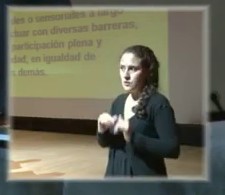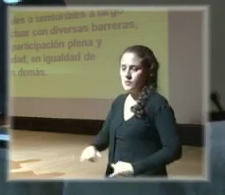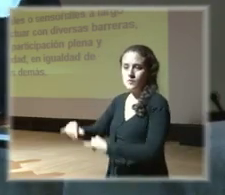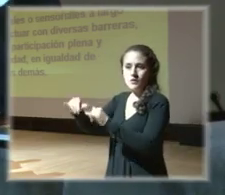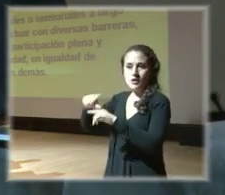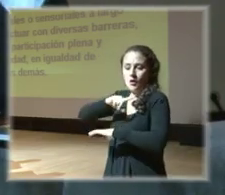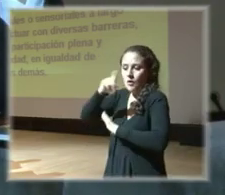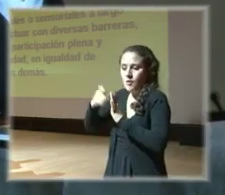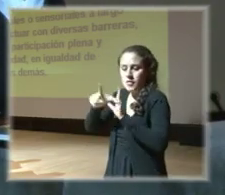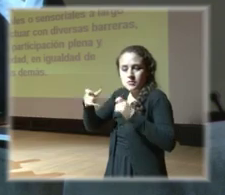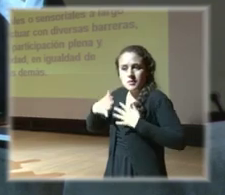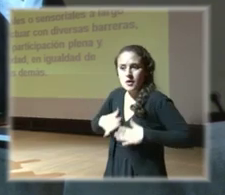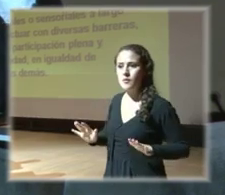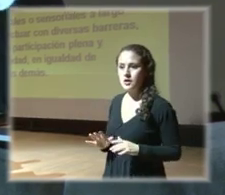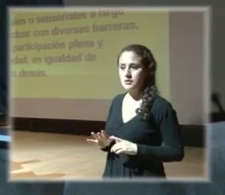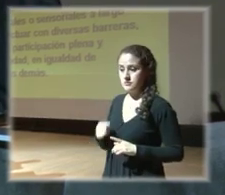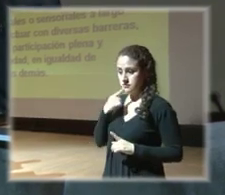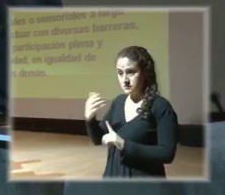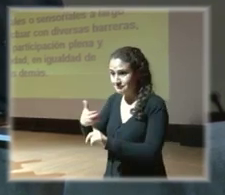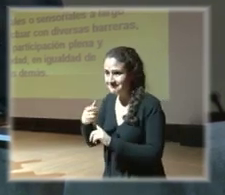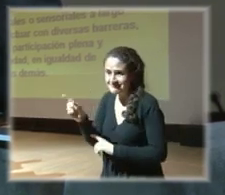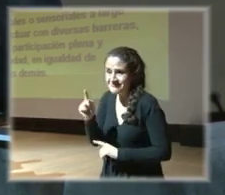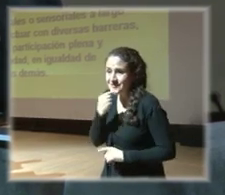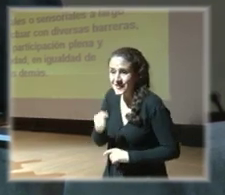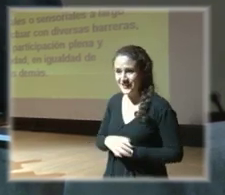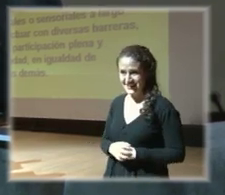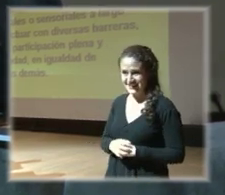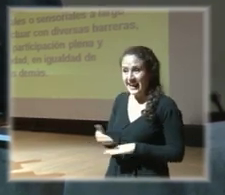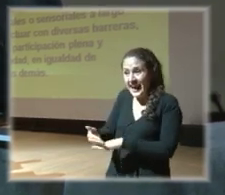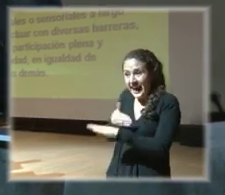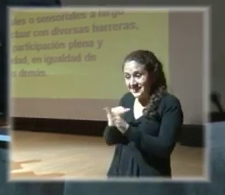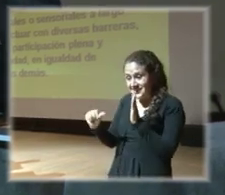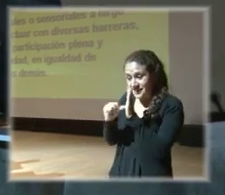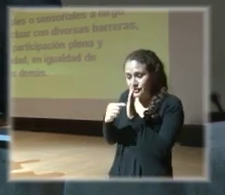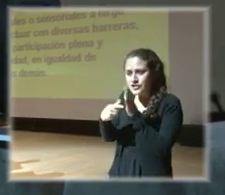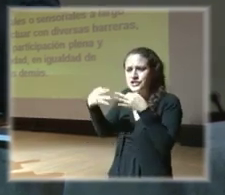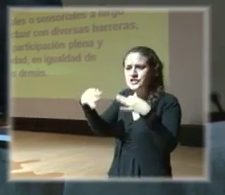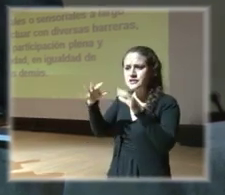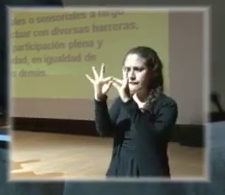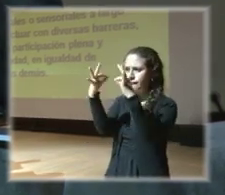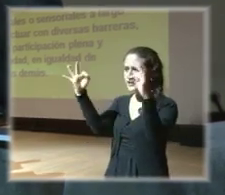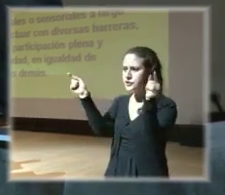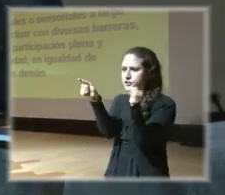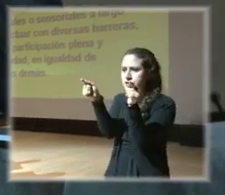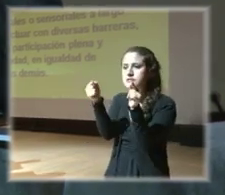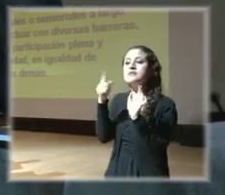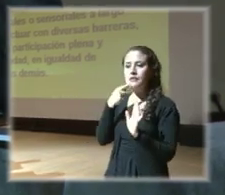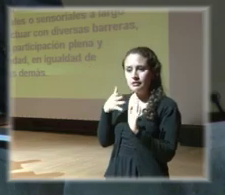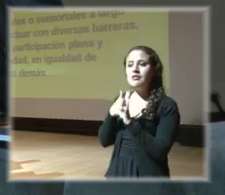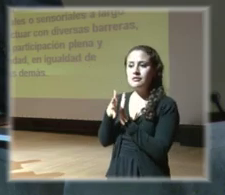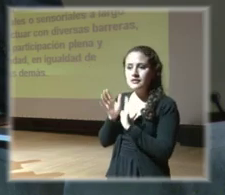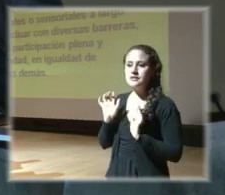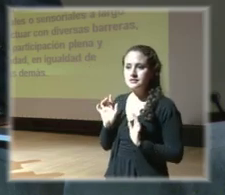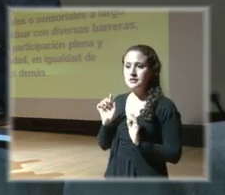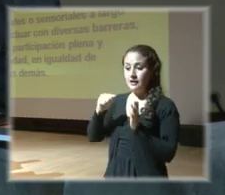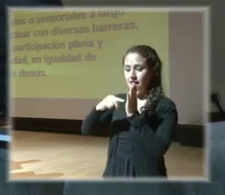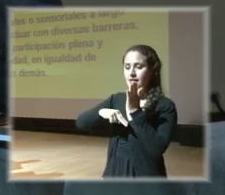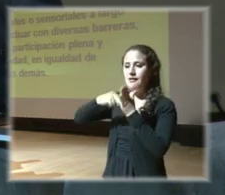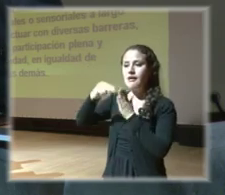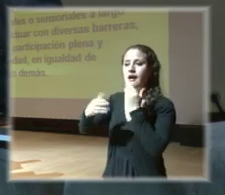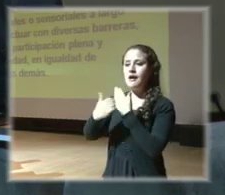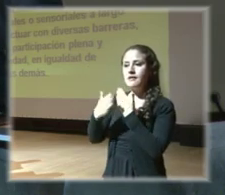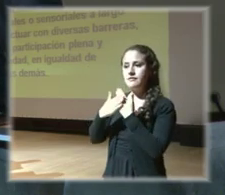todos los aspectos de la vida. Desde esta frase sencilla, la convención construye un